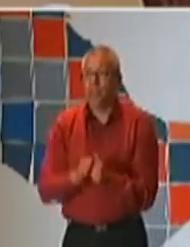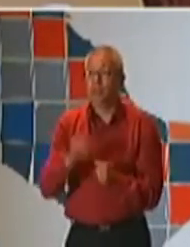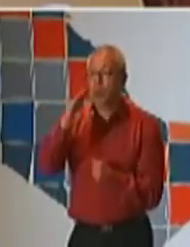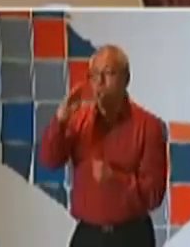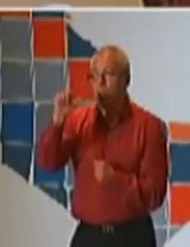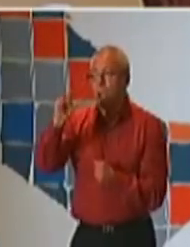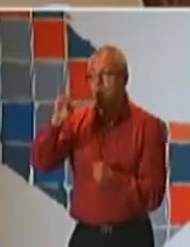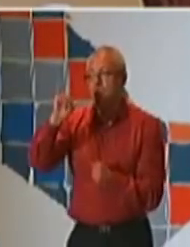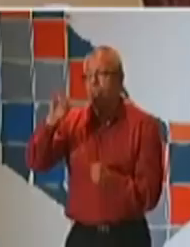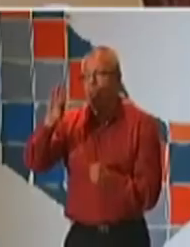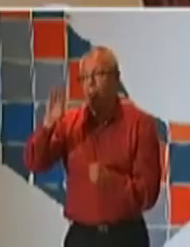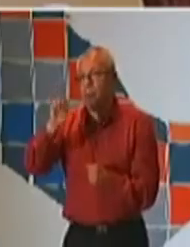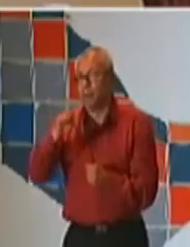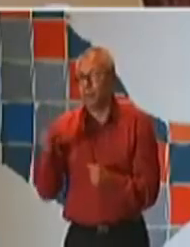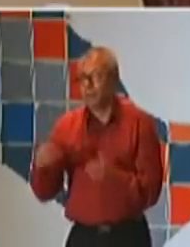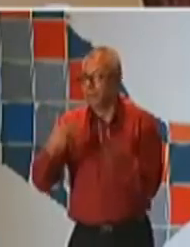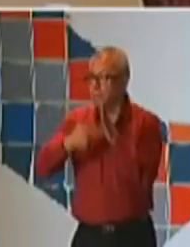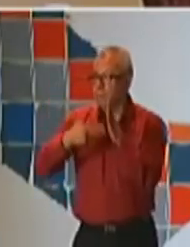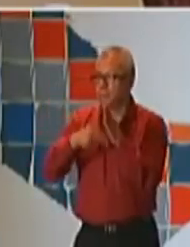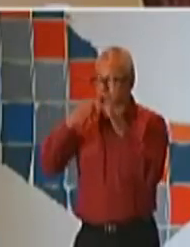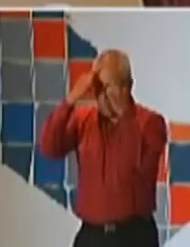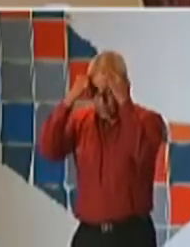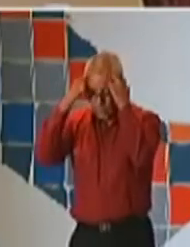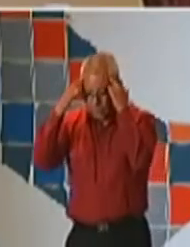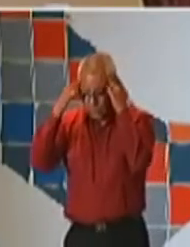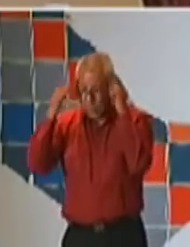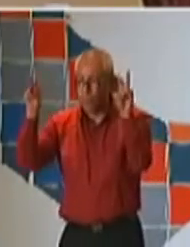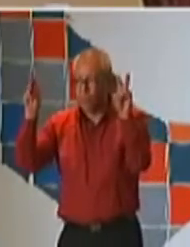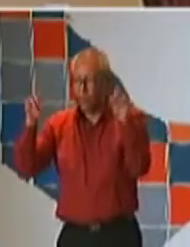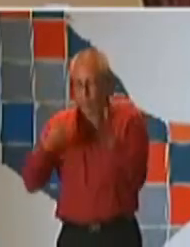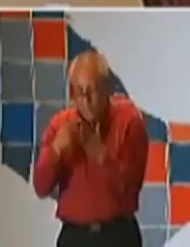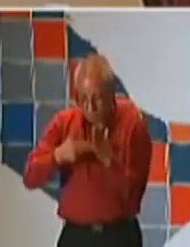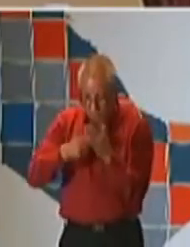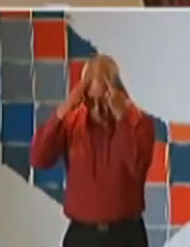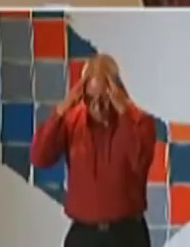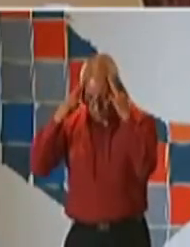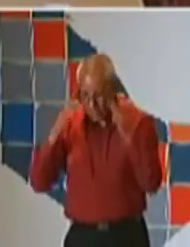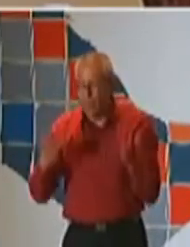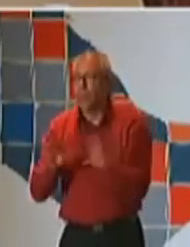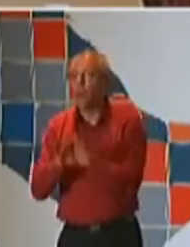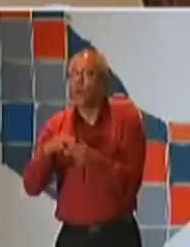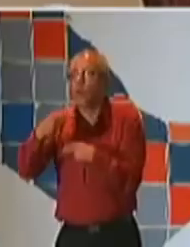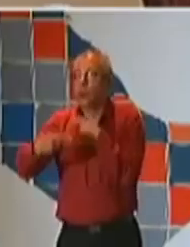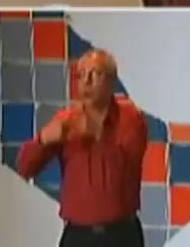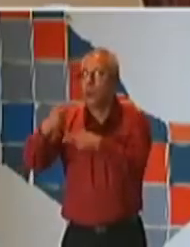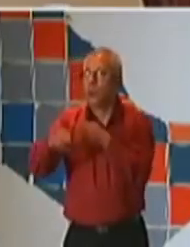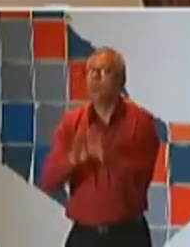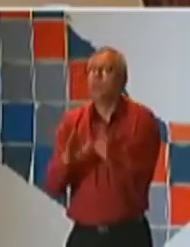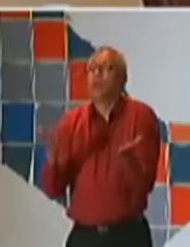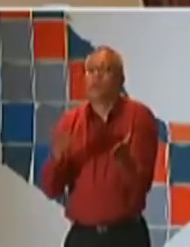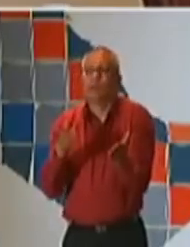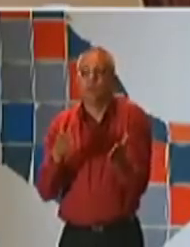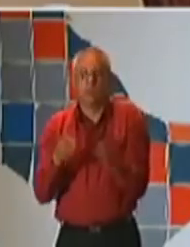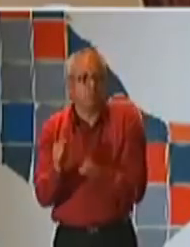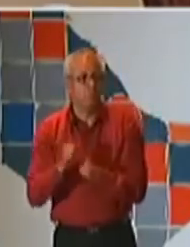Shops talleres del sudor crecen a un ritmo mucho más acelerado que la industria en su conjunto ocho de